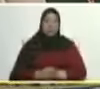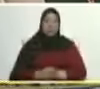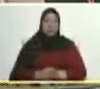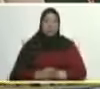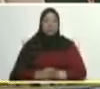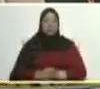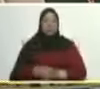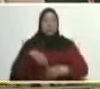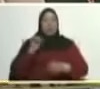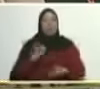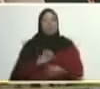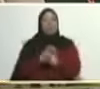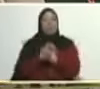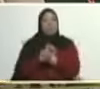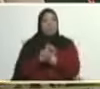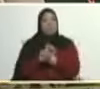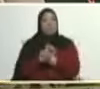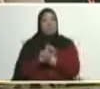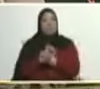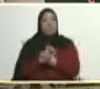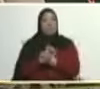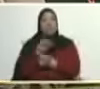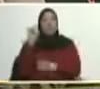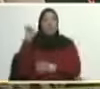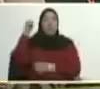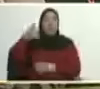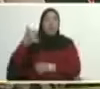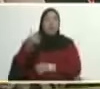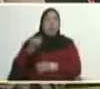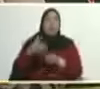Fue encarcelado porque tenía dos barcos.